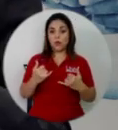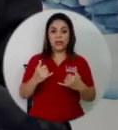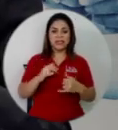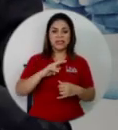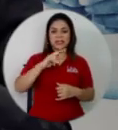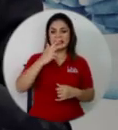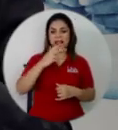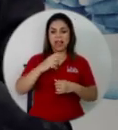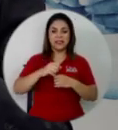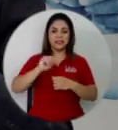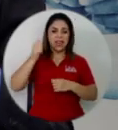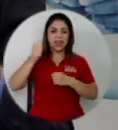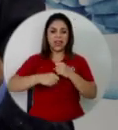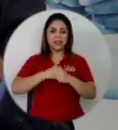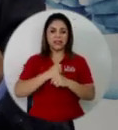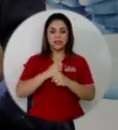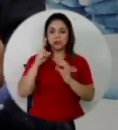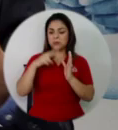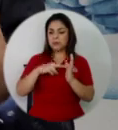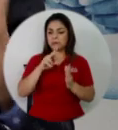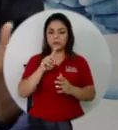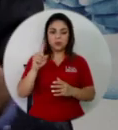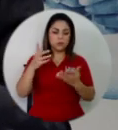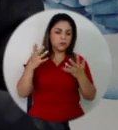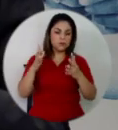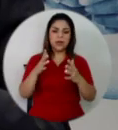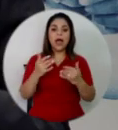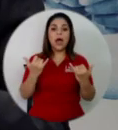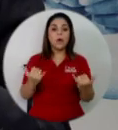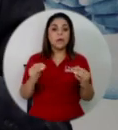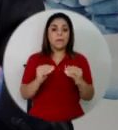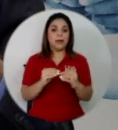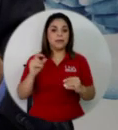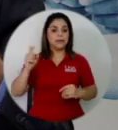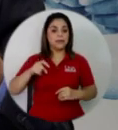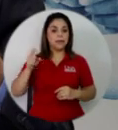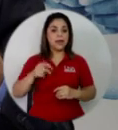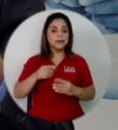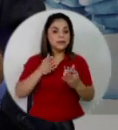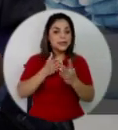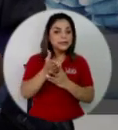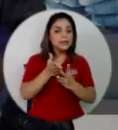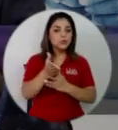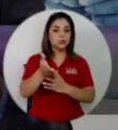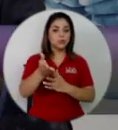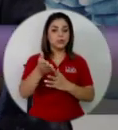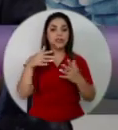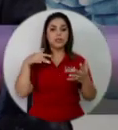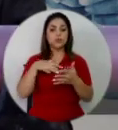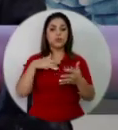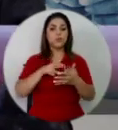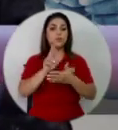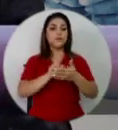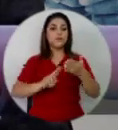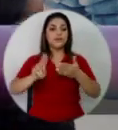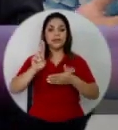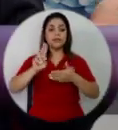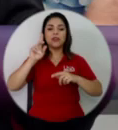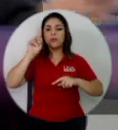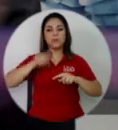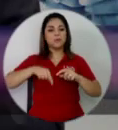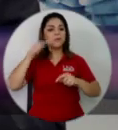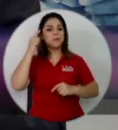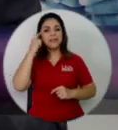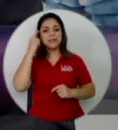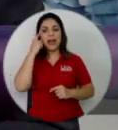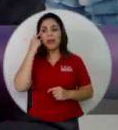bien del siglo XXI, hay más necesidades de acceso a estudios universitarios, y no podemos pensar que